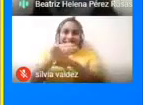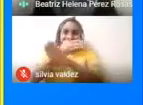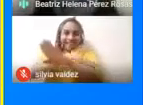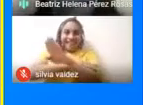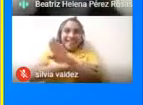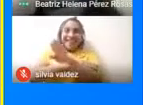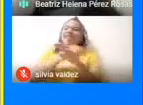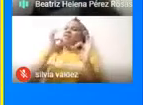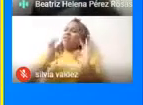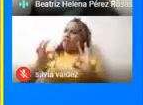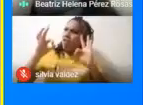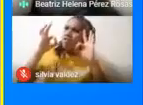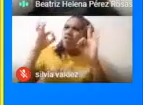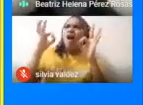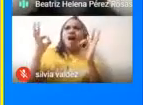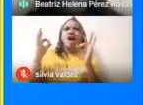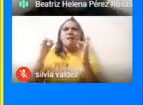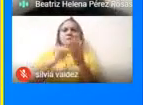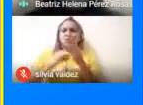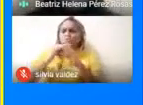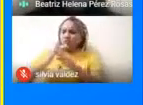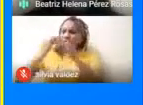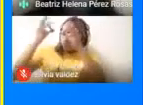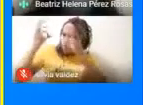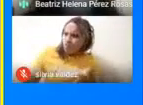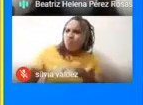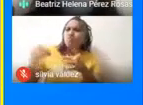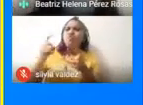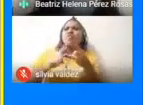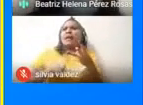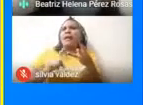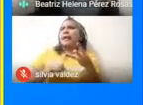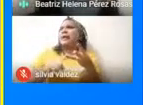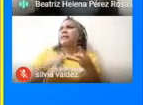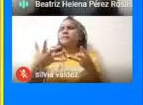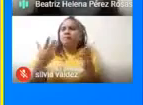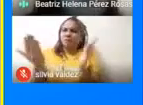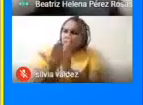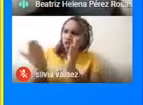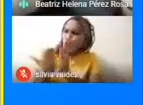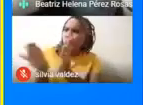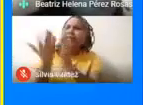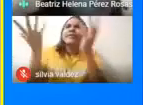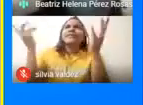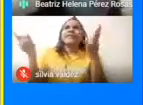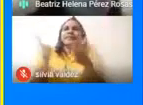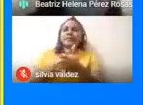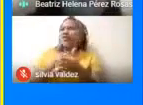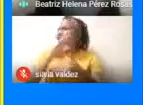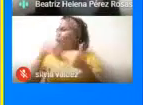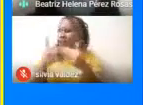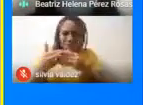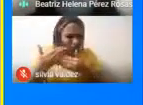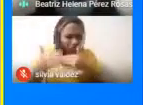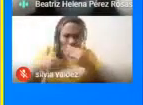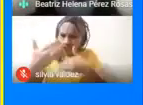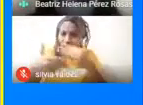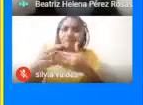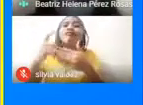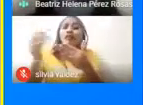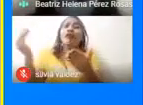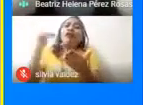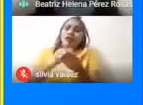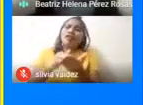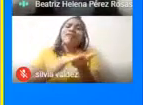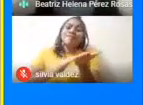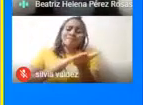de calidad, en materia de seguridad, en materia pues de educación, de sostenibilidad, todo esto tiene que empezar a